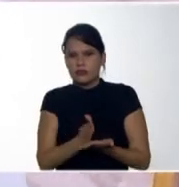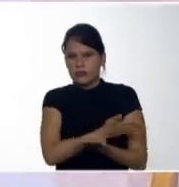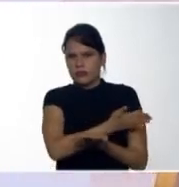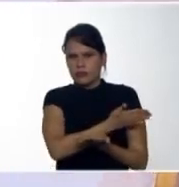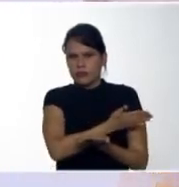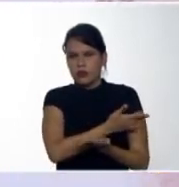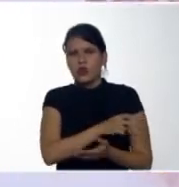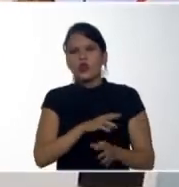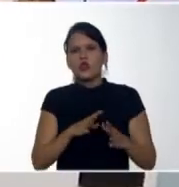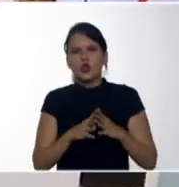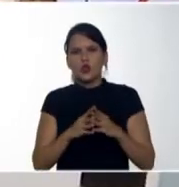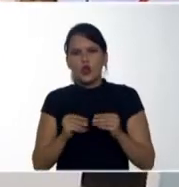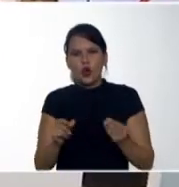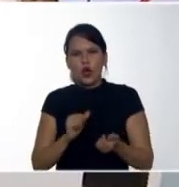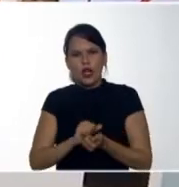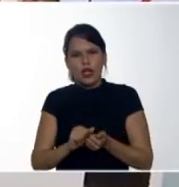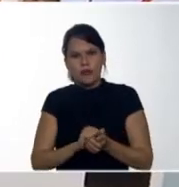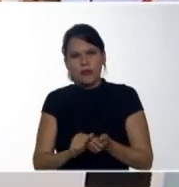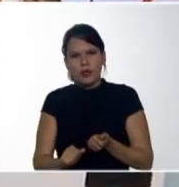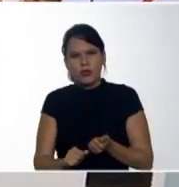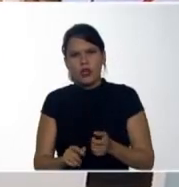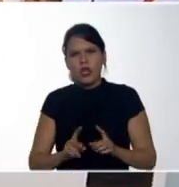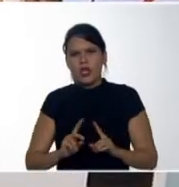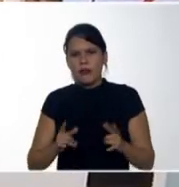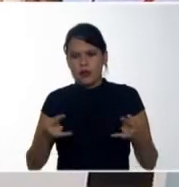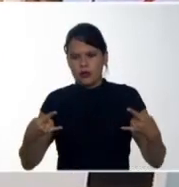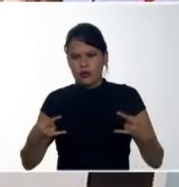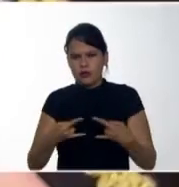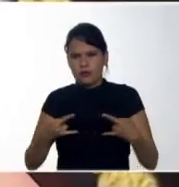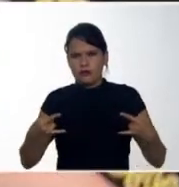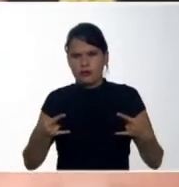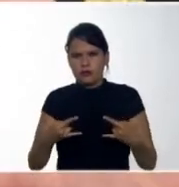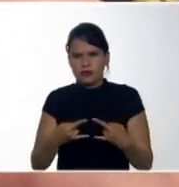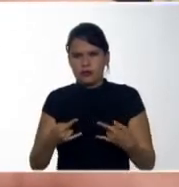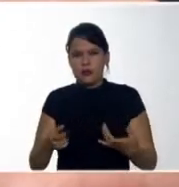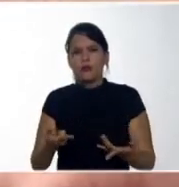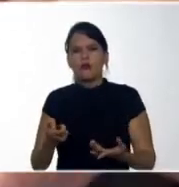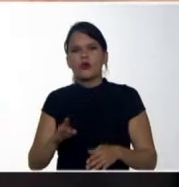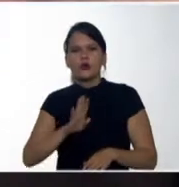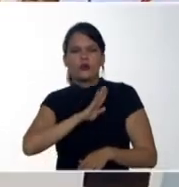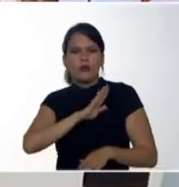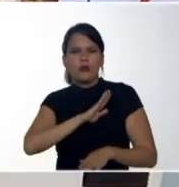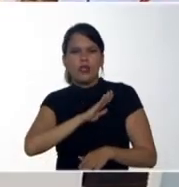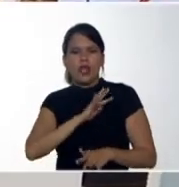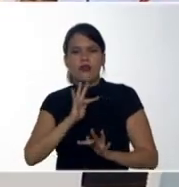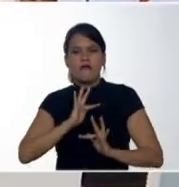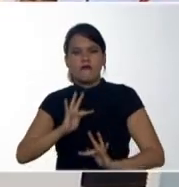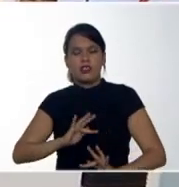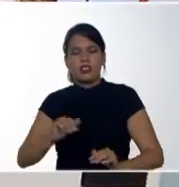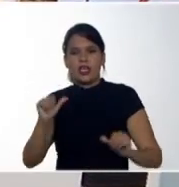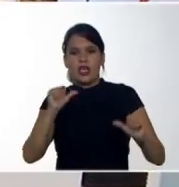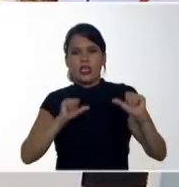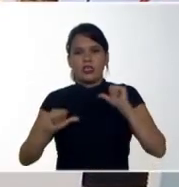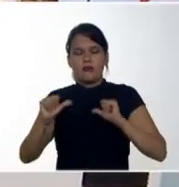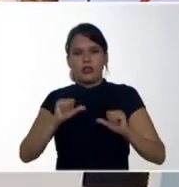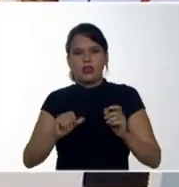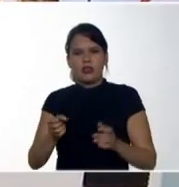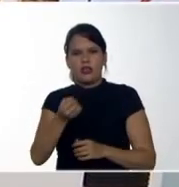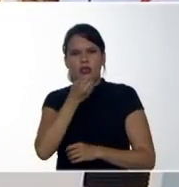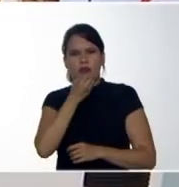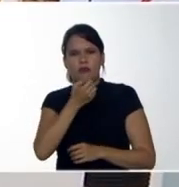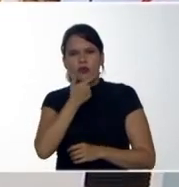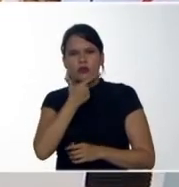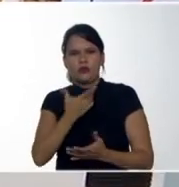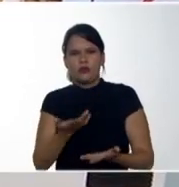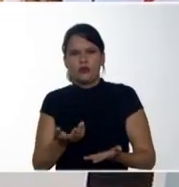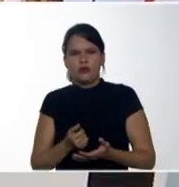limadura a través Y de miren cómo sus queda propiedades físicas y químicas. Bien, qué hermoso. ¿Me puedes Exacto. detener? si